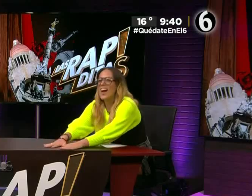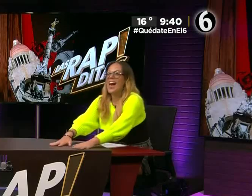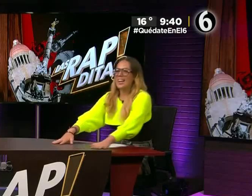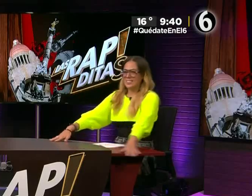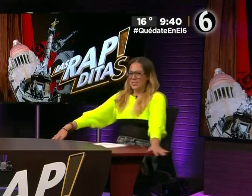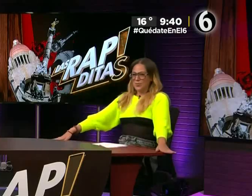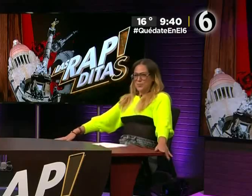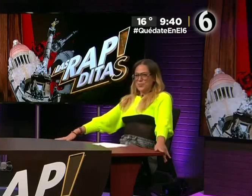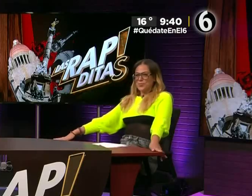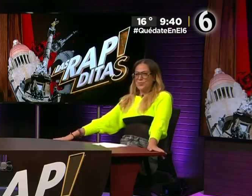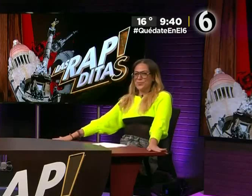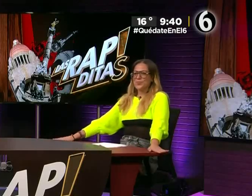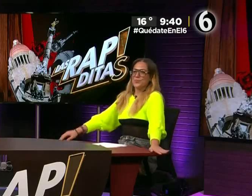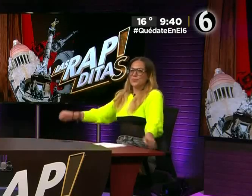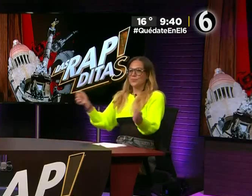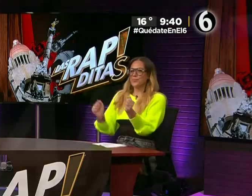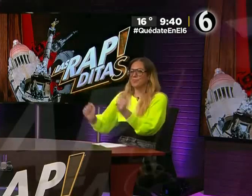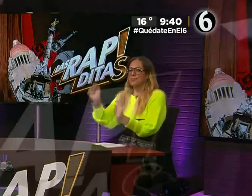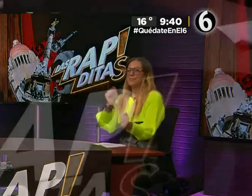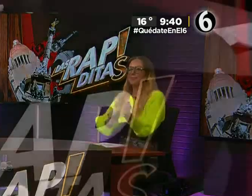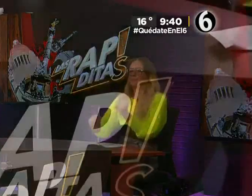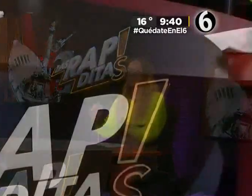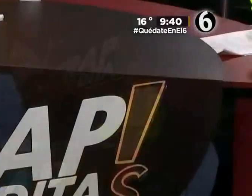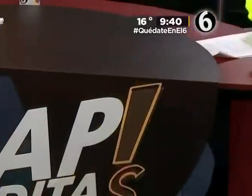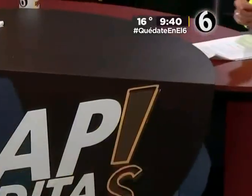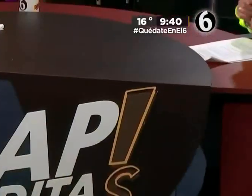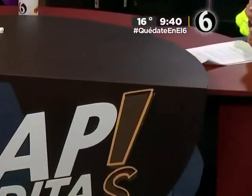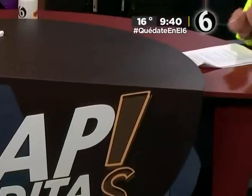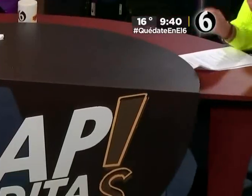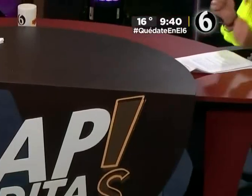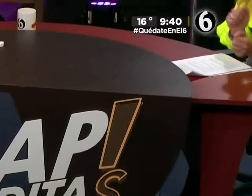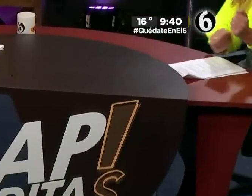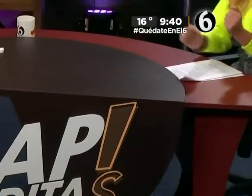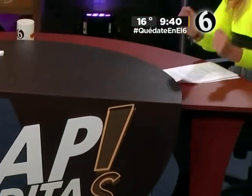un ratito. Aquí hablamos de la realidad, ¿eh? No se crean, estamos en vivo.